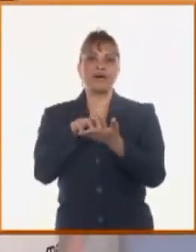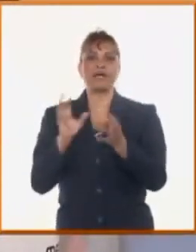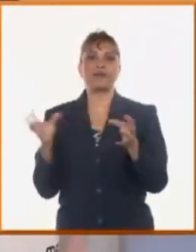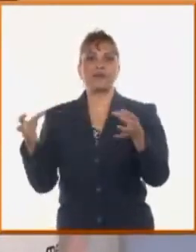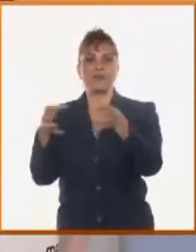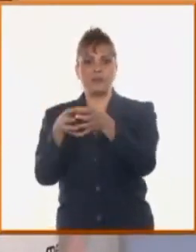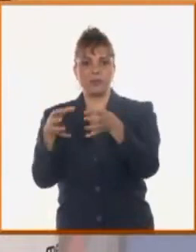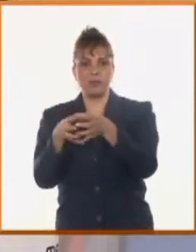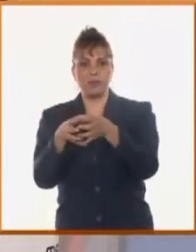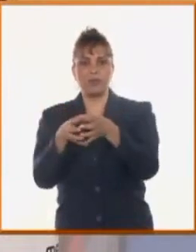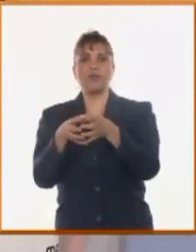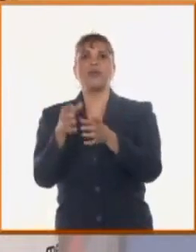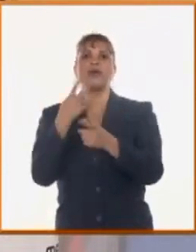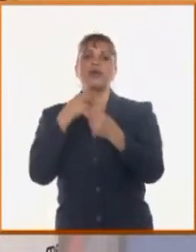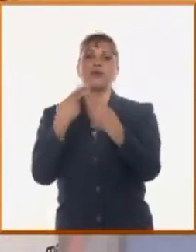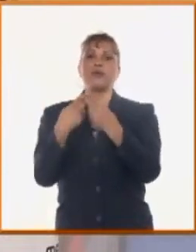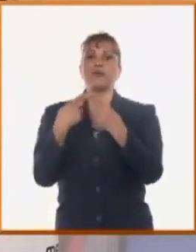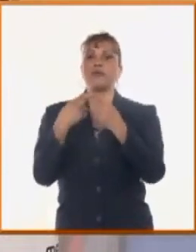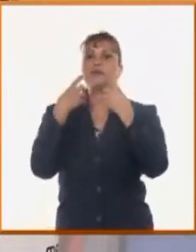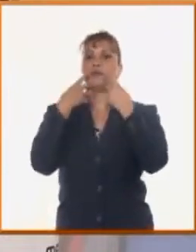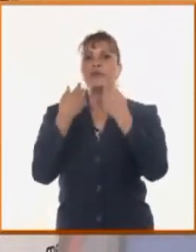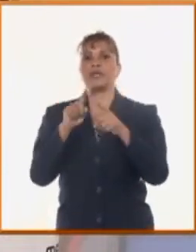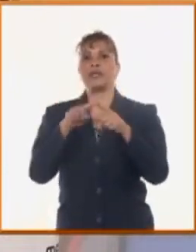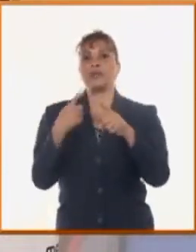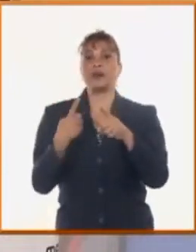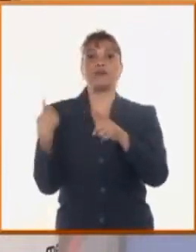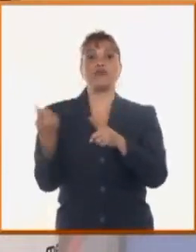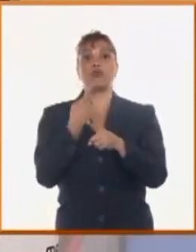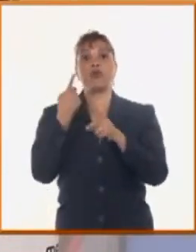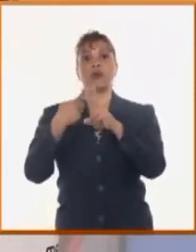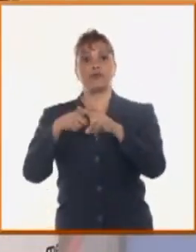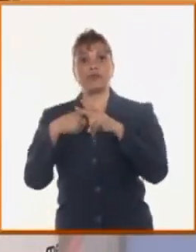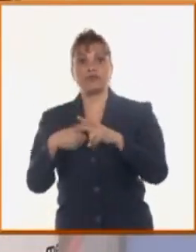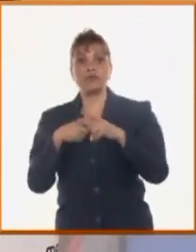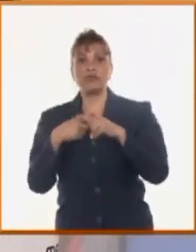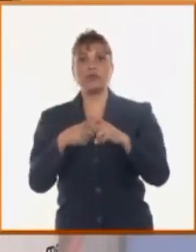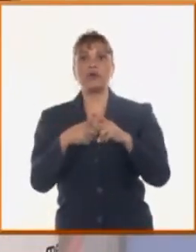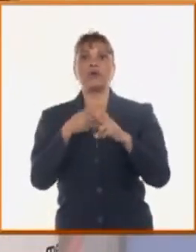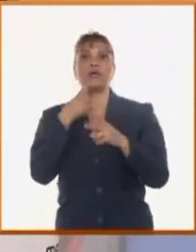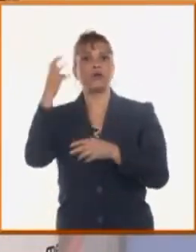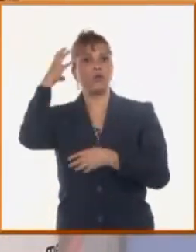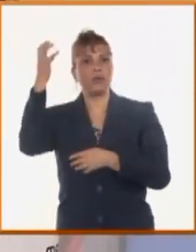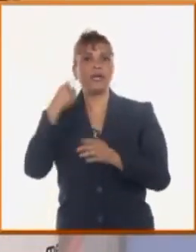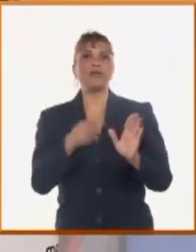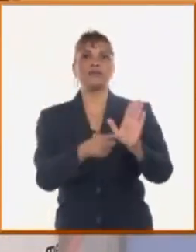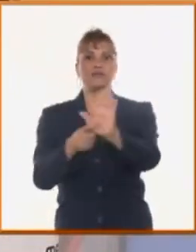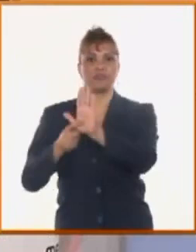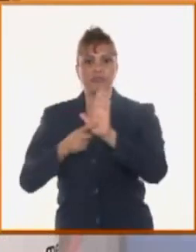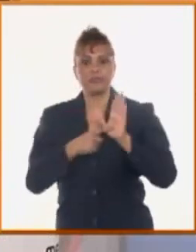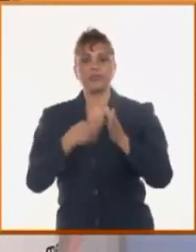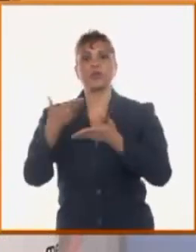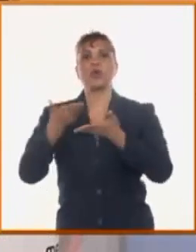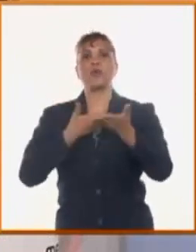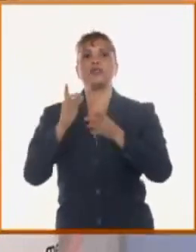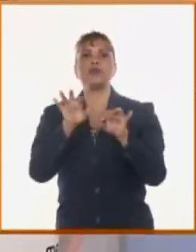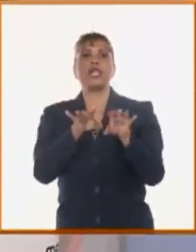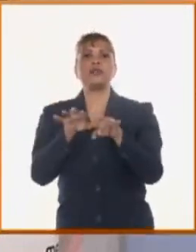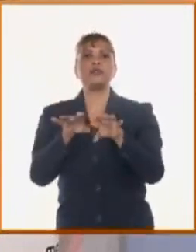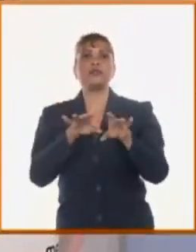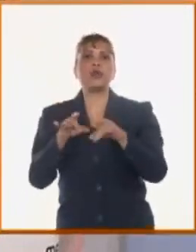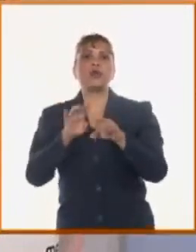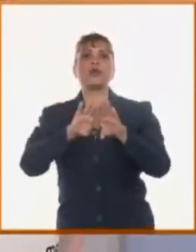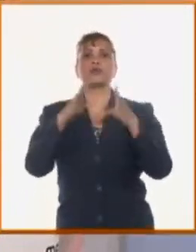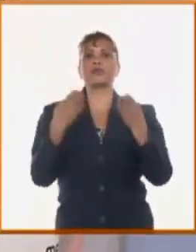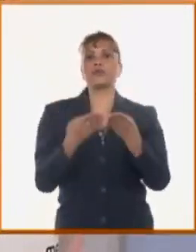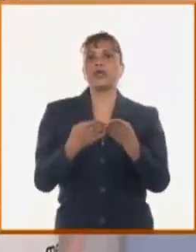que se genera alrededor de este evento, porque todas estas soluciones puestas a disposición del gobierno, puestas a disposición del comercio electrónico, puestas a la